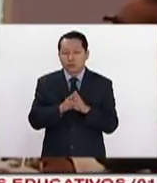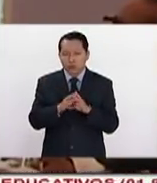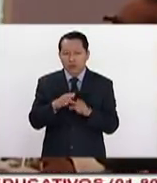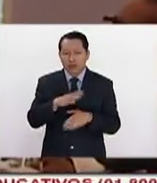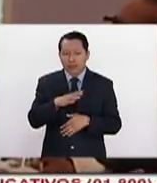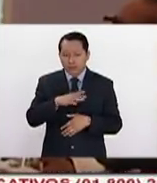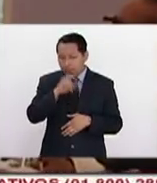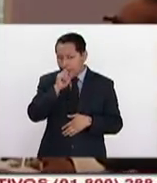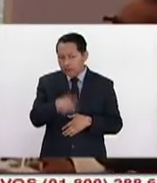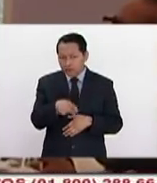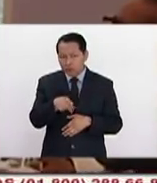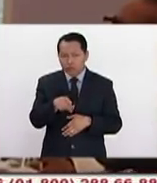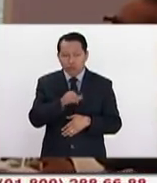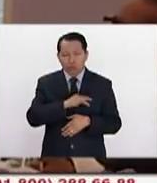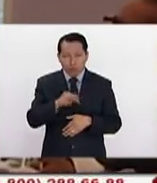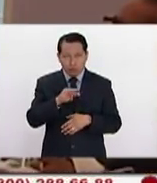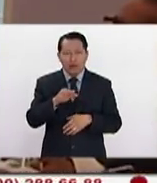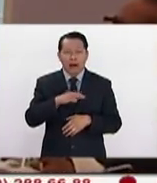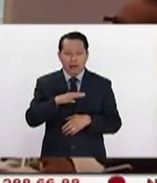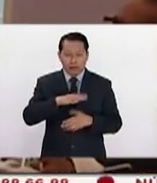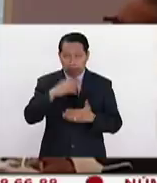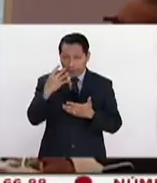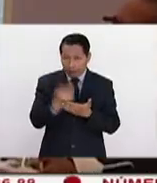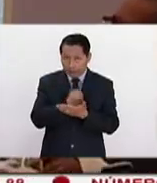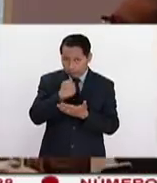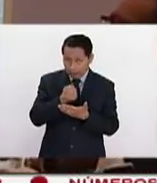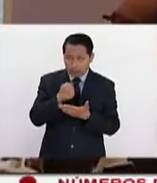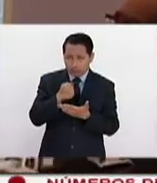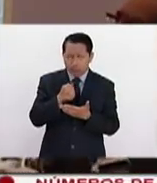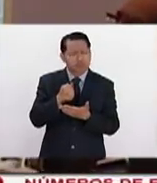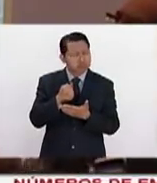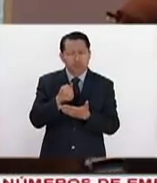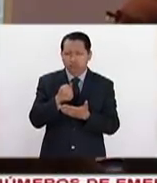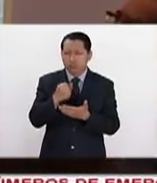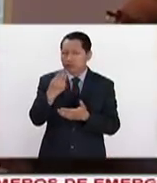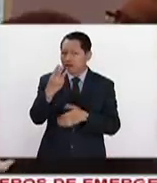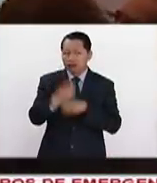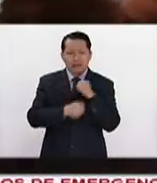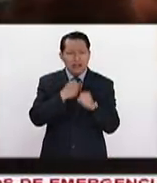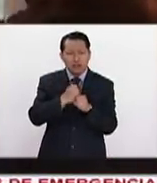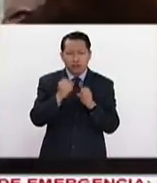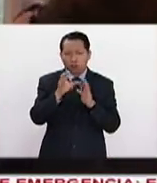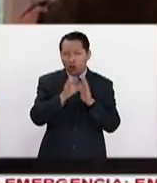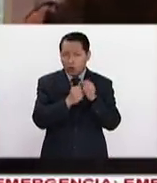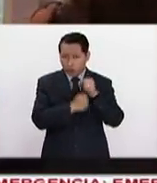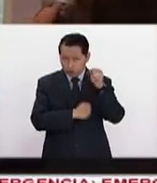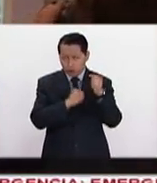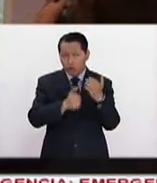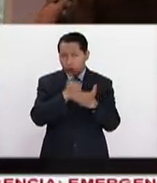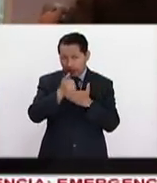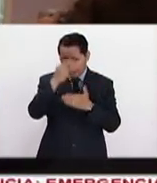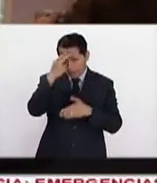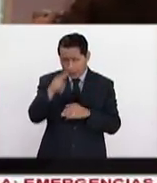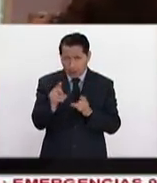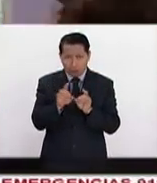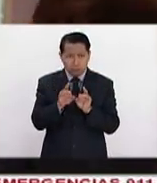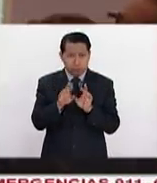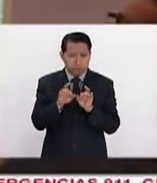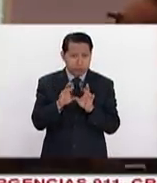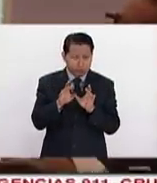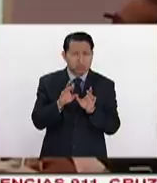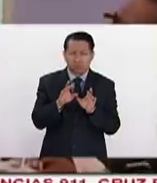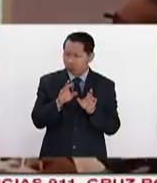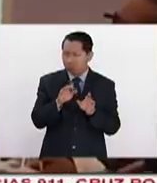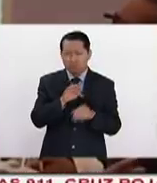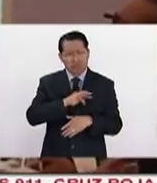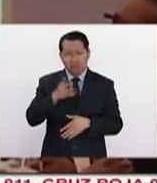la revocación del mandato a los 3 años, como dice la Constitución de la Ciudad de México. Si el pueblo